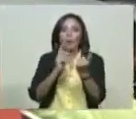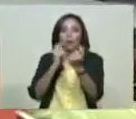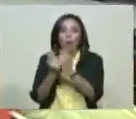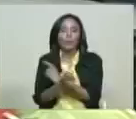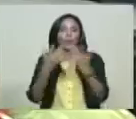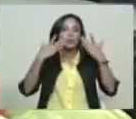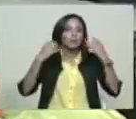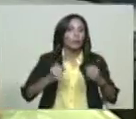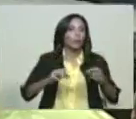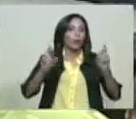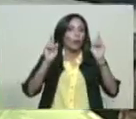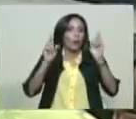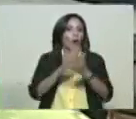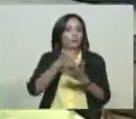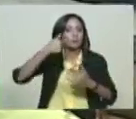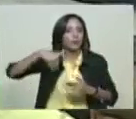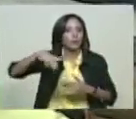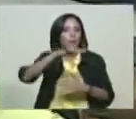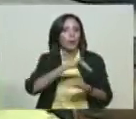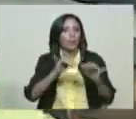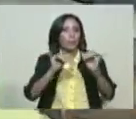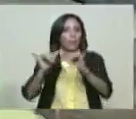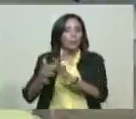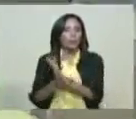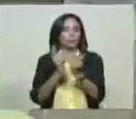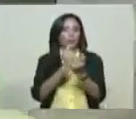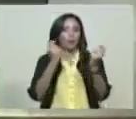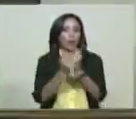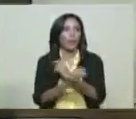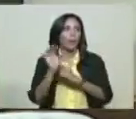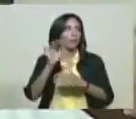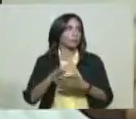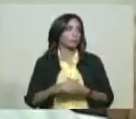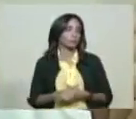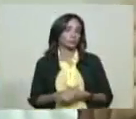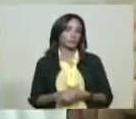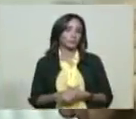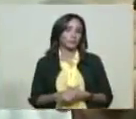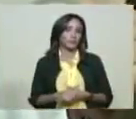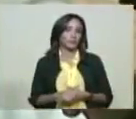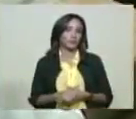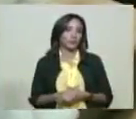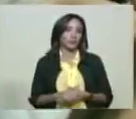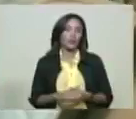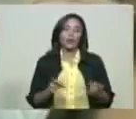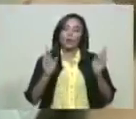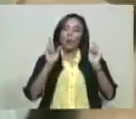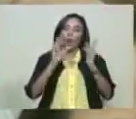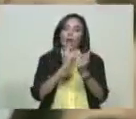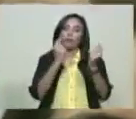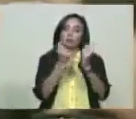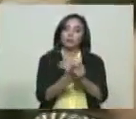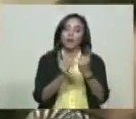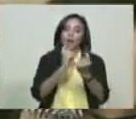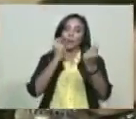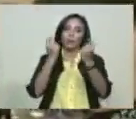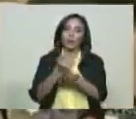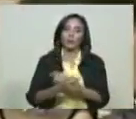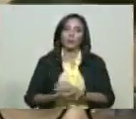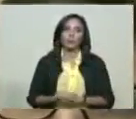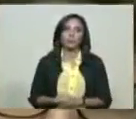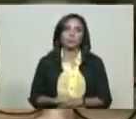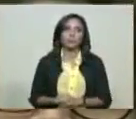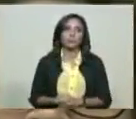seguro que ese pueblo va a transformar ese país más temprano que tarde pero todavía no está previsto para este año